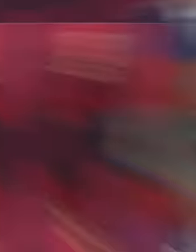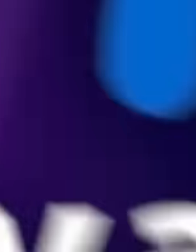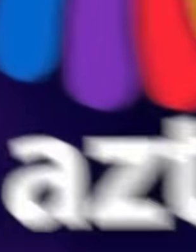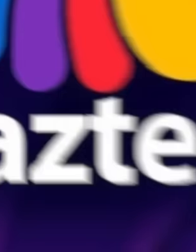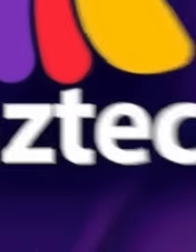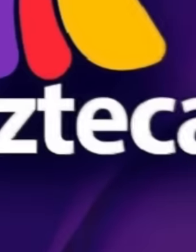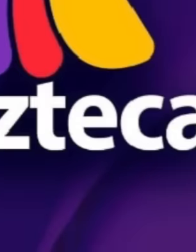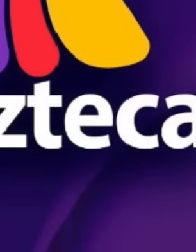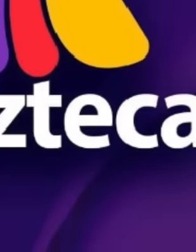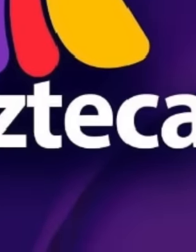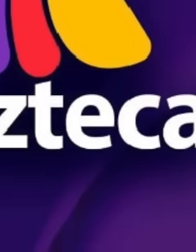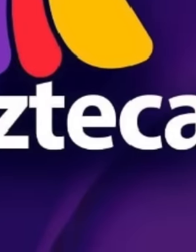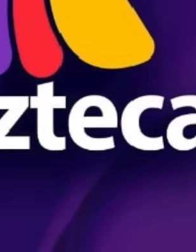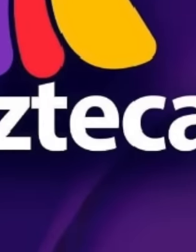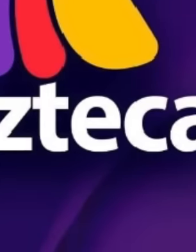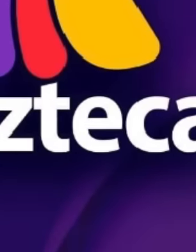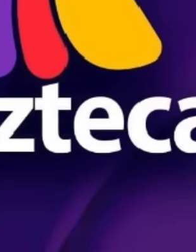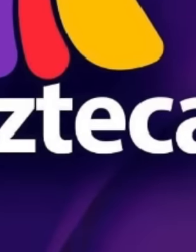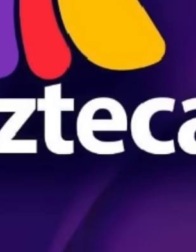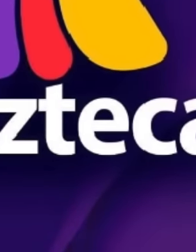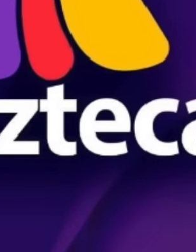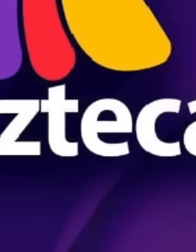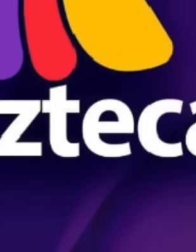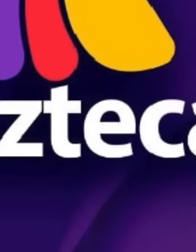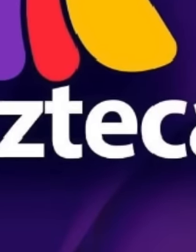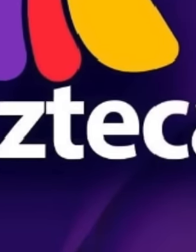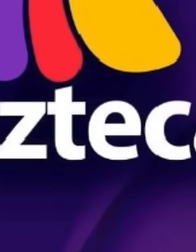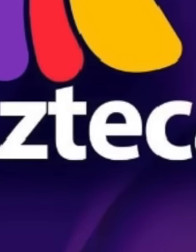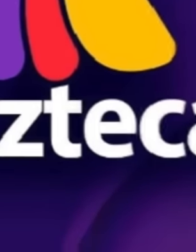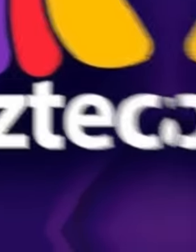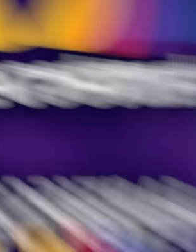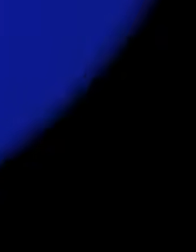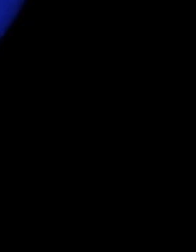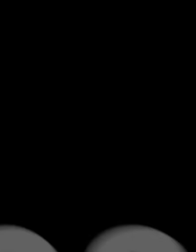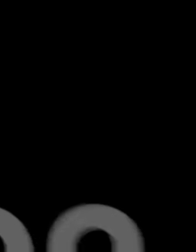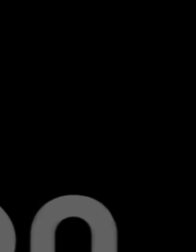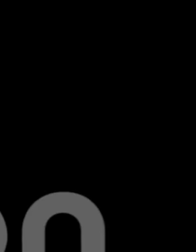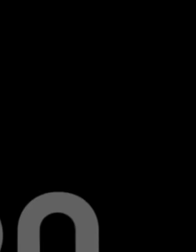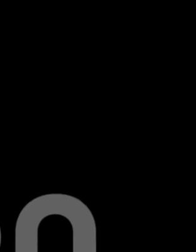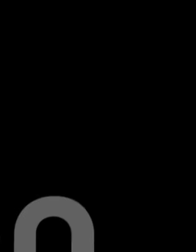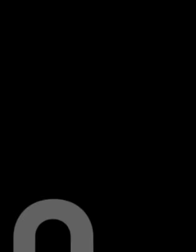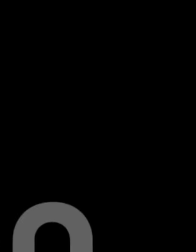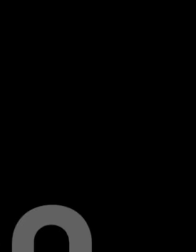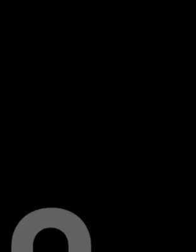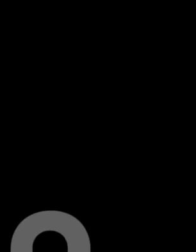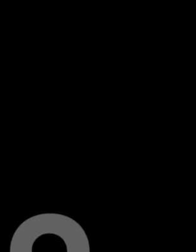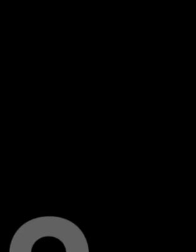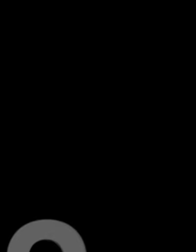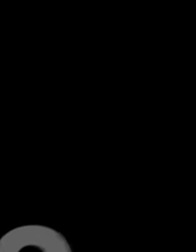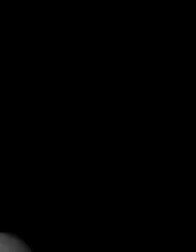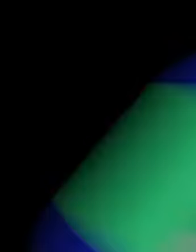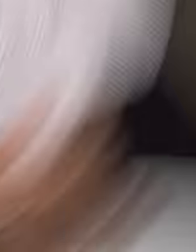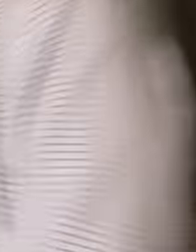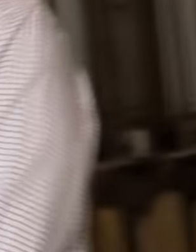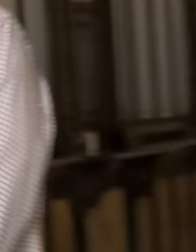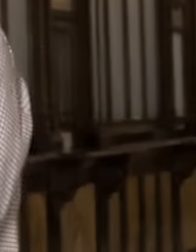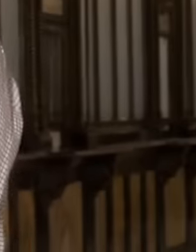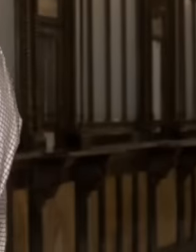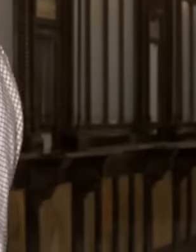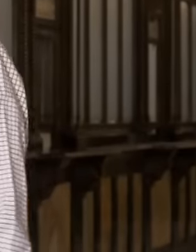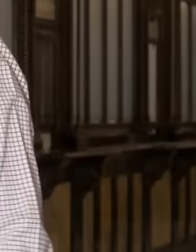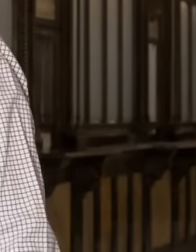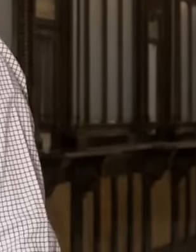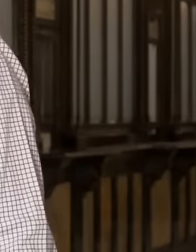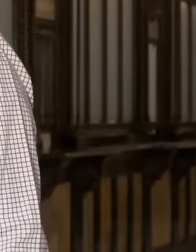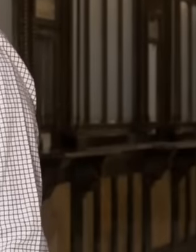que no se deje engañar por los medios informativos que manipulan la información para hacerles creer que estamos en